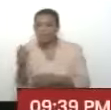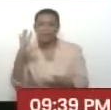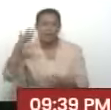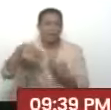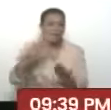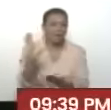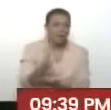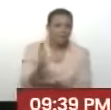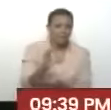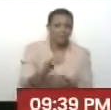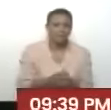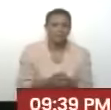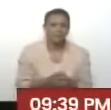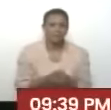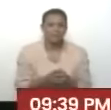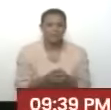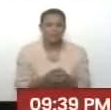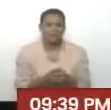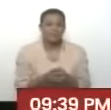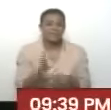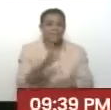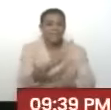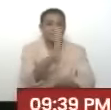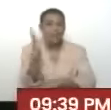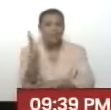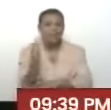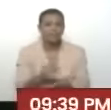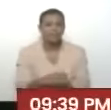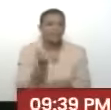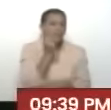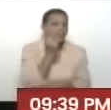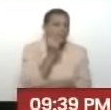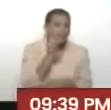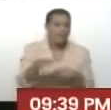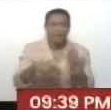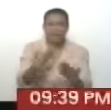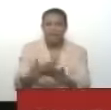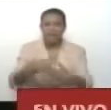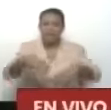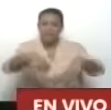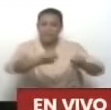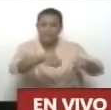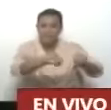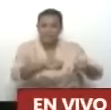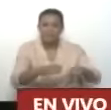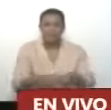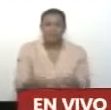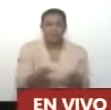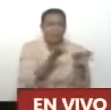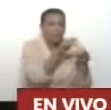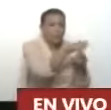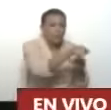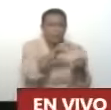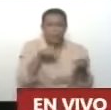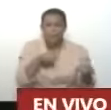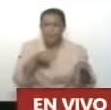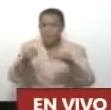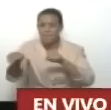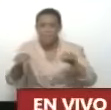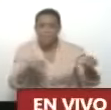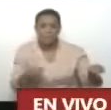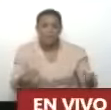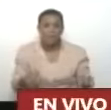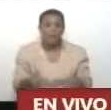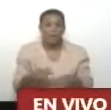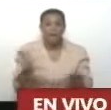Caracas, de Valencia a San Fernando de Apure, de punta a punto.